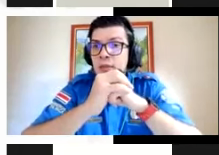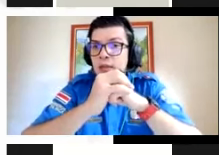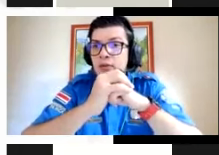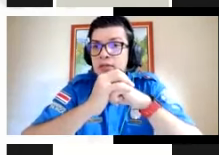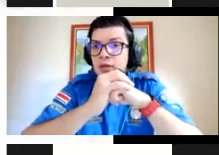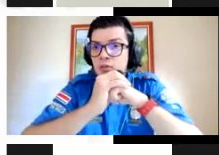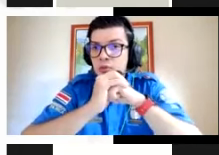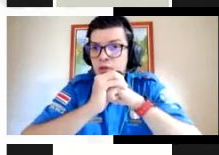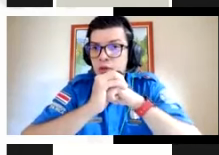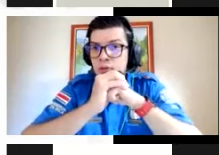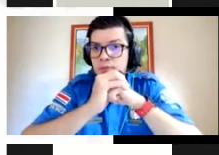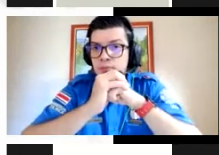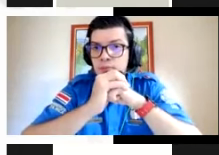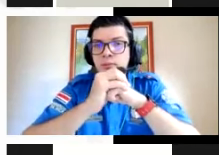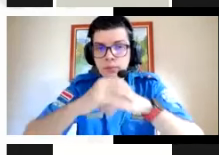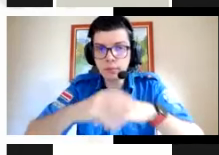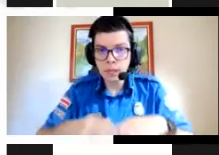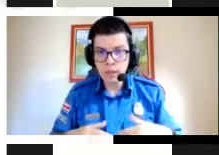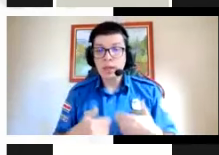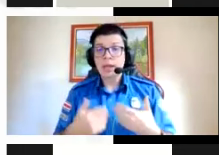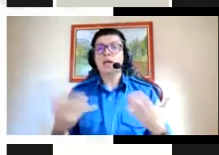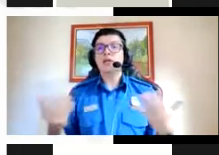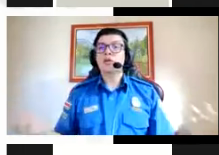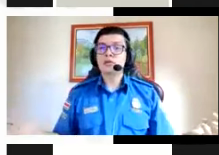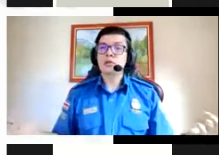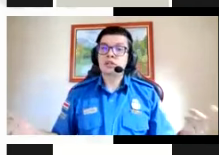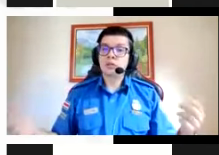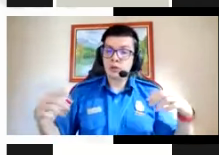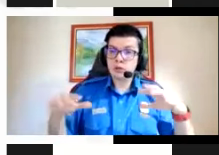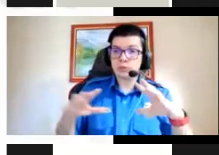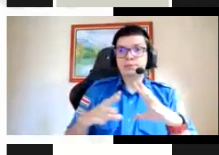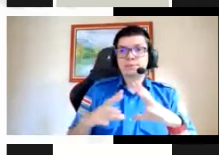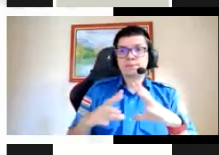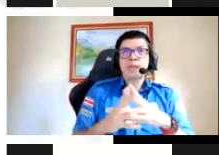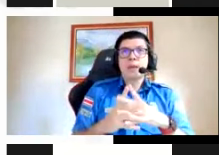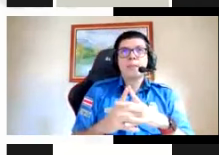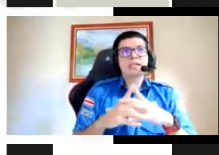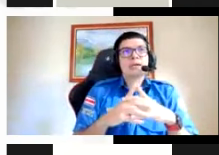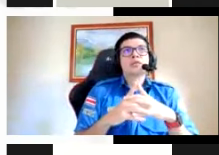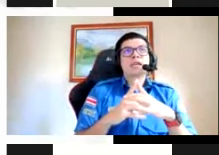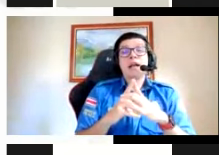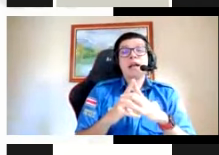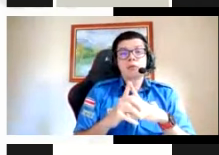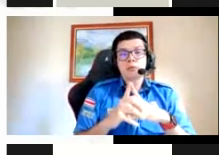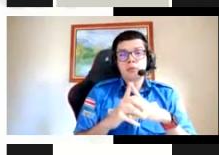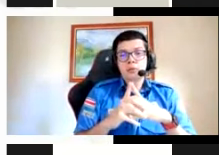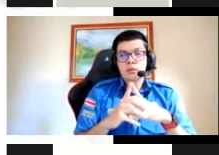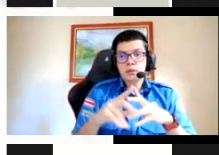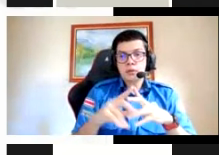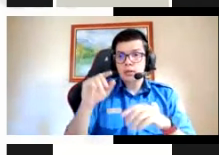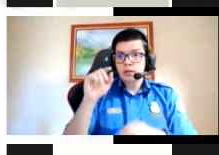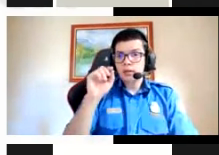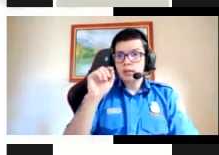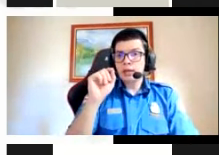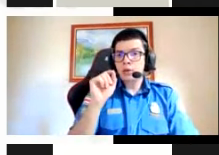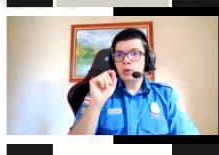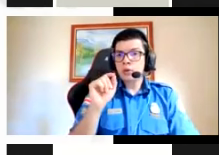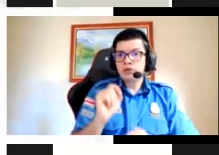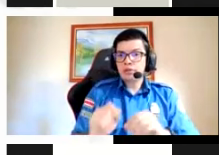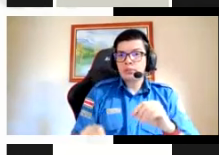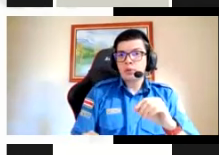que fácilmente va a hacer combustión. Y a todo esto yo les pregunto, pensemos en algo.